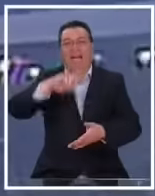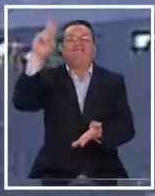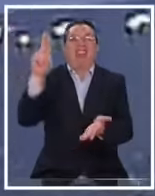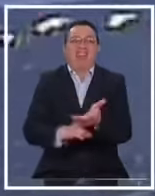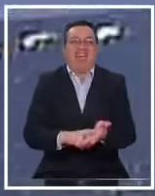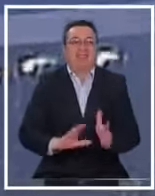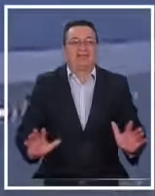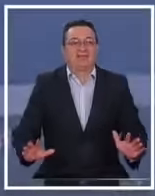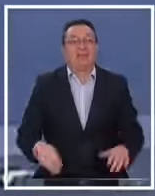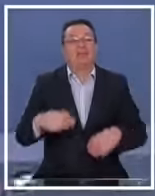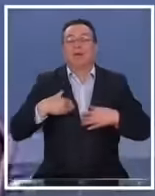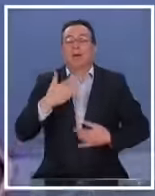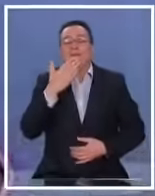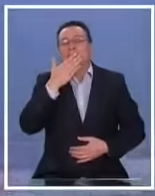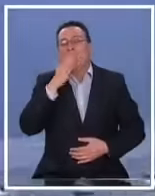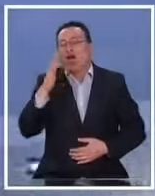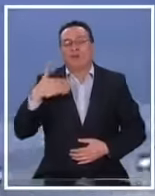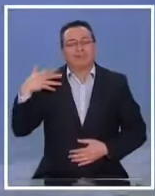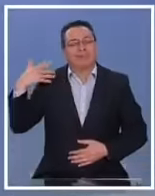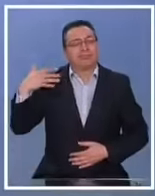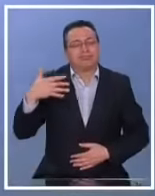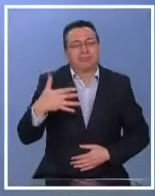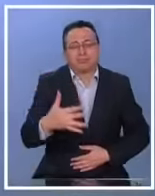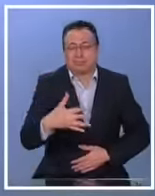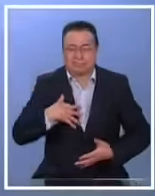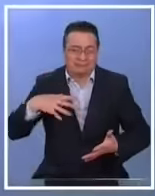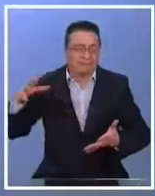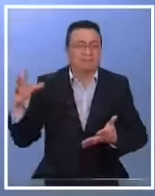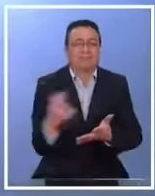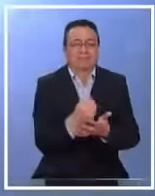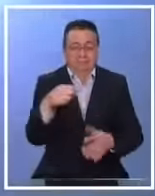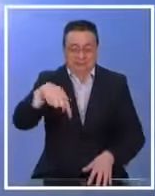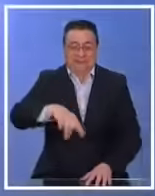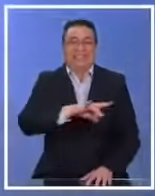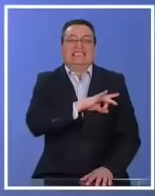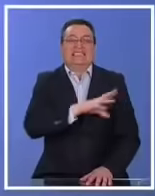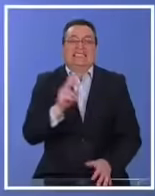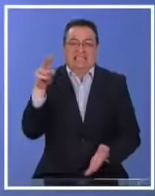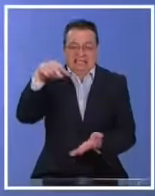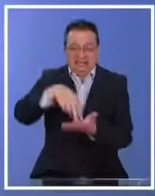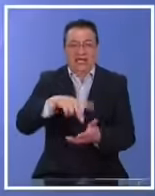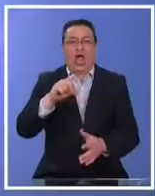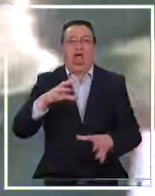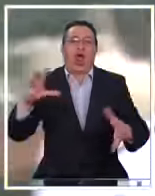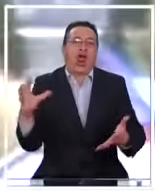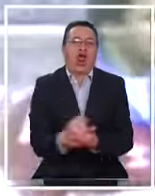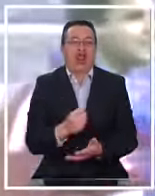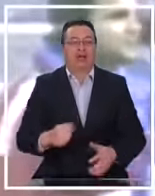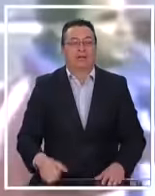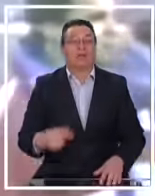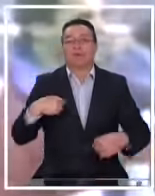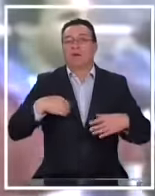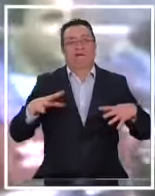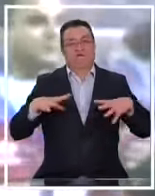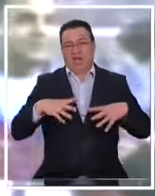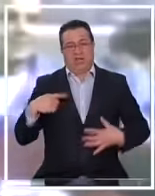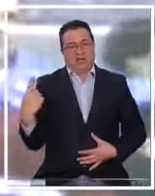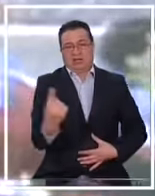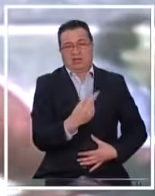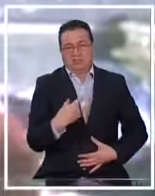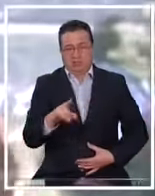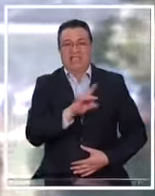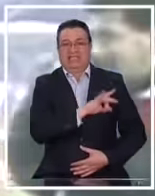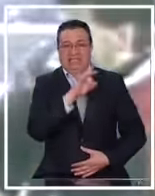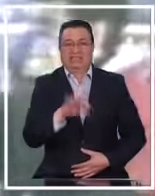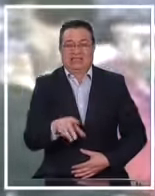Lo mejor que me pudo haber pasado en mi carrera deportiva es haber llegado a Chile, haber llegado a este Colo-Colo tan grande. Estamos muy felices porque creo que para